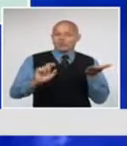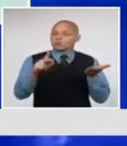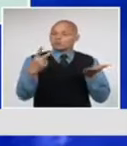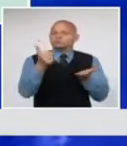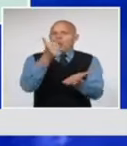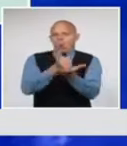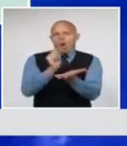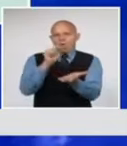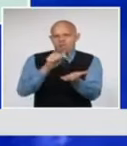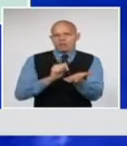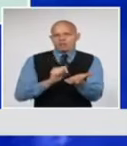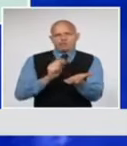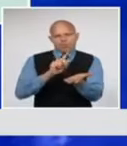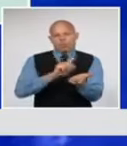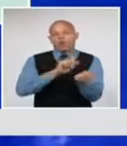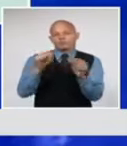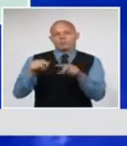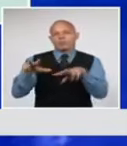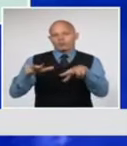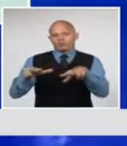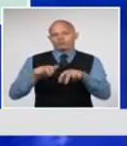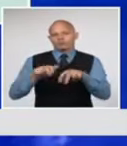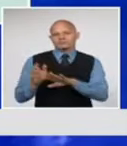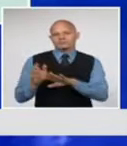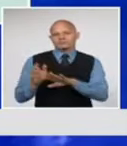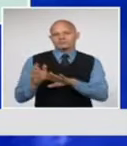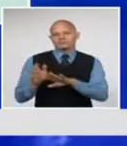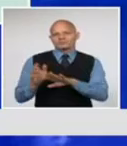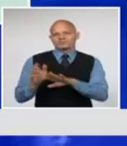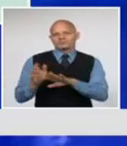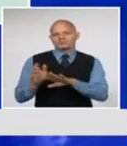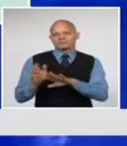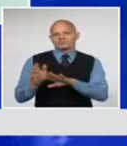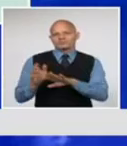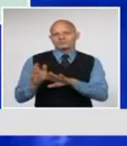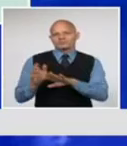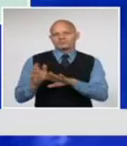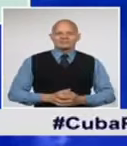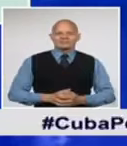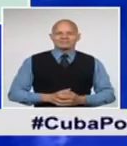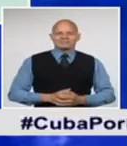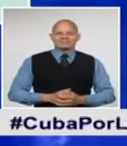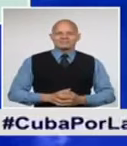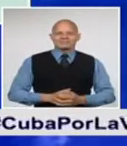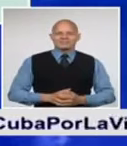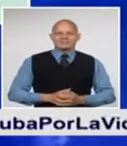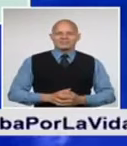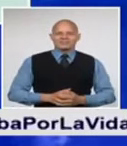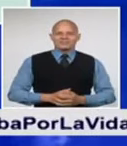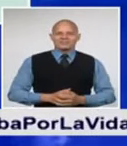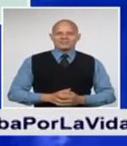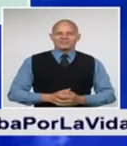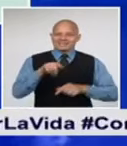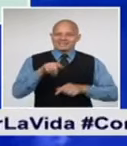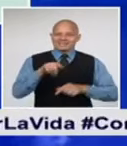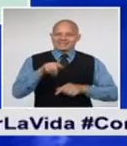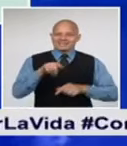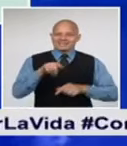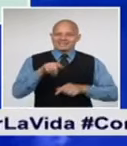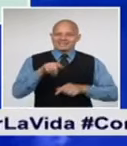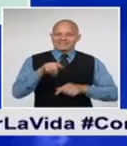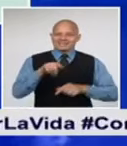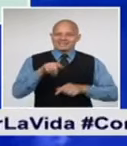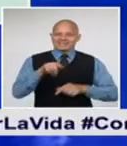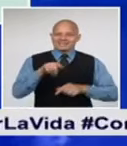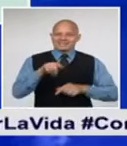Morón. Camagüey incrementa en 9 el número de casos en comparación con el día anterior.